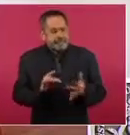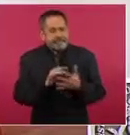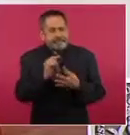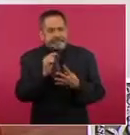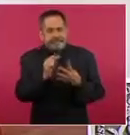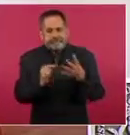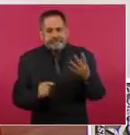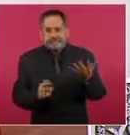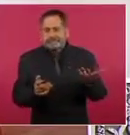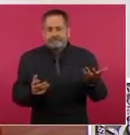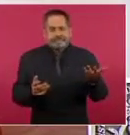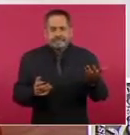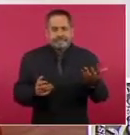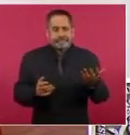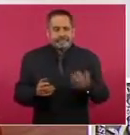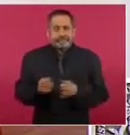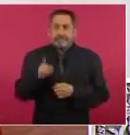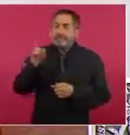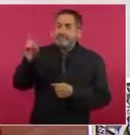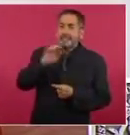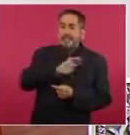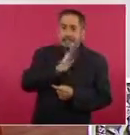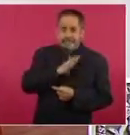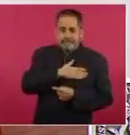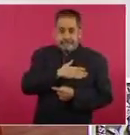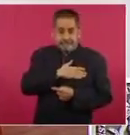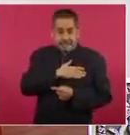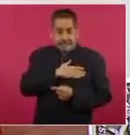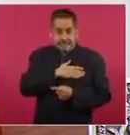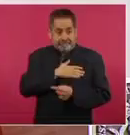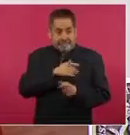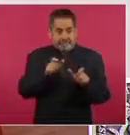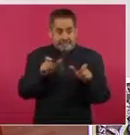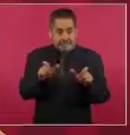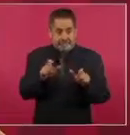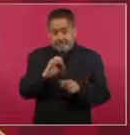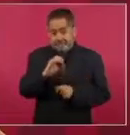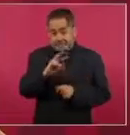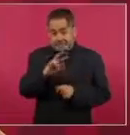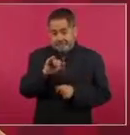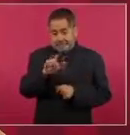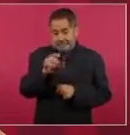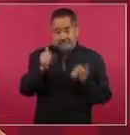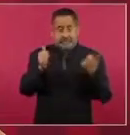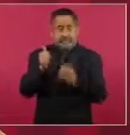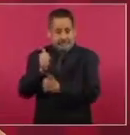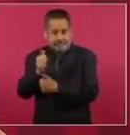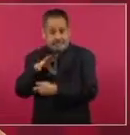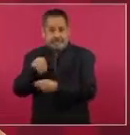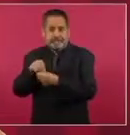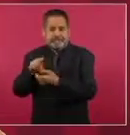que la Guardia Civil en España depende de la